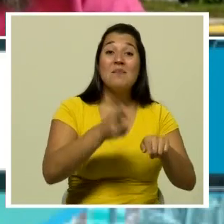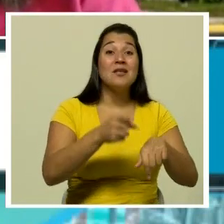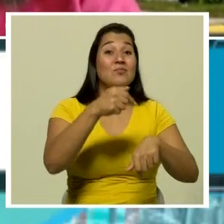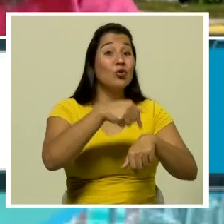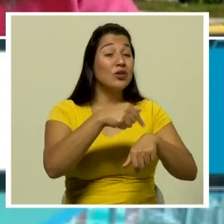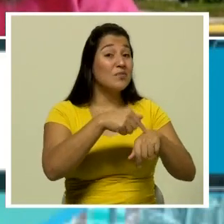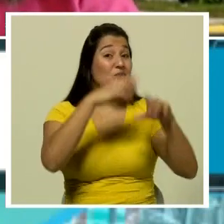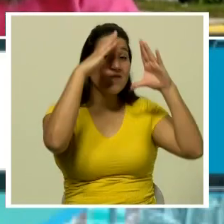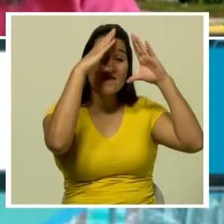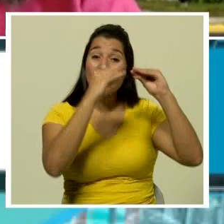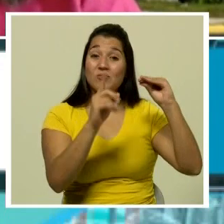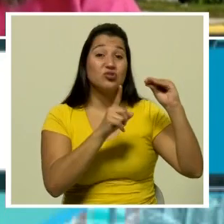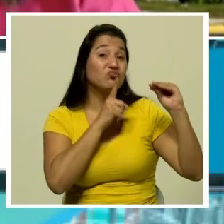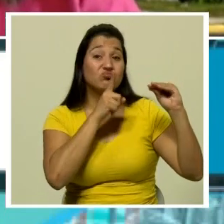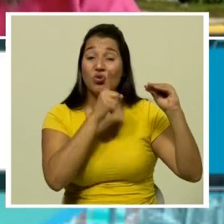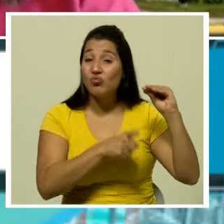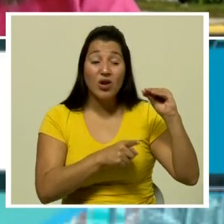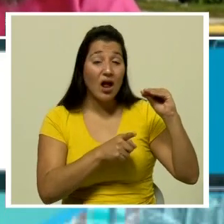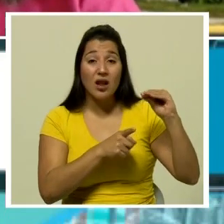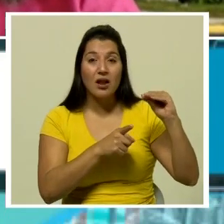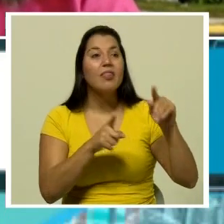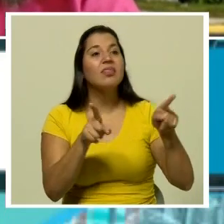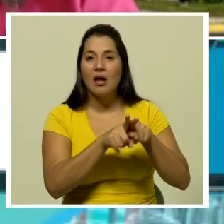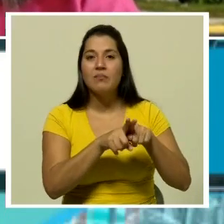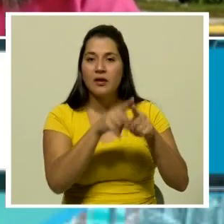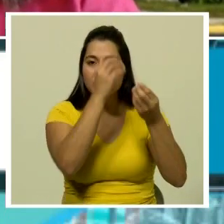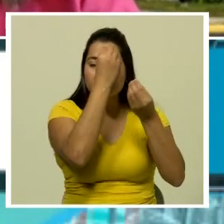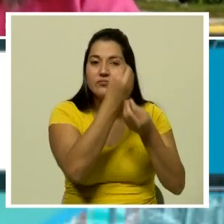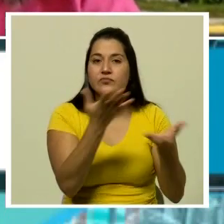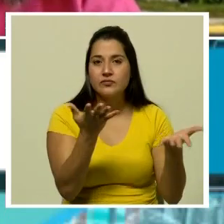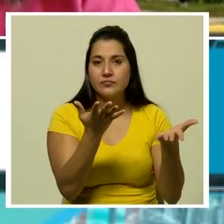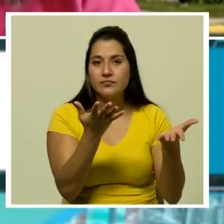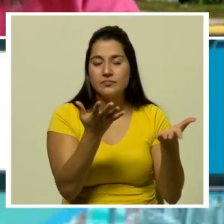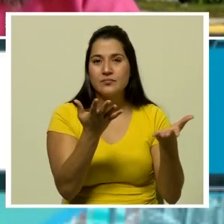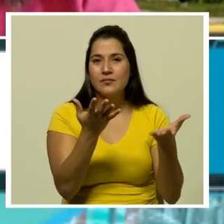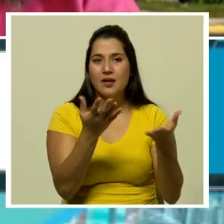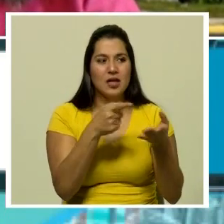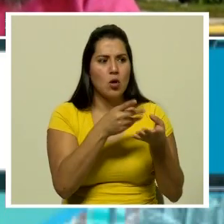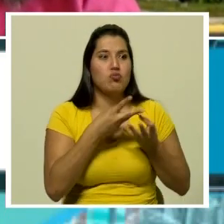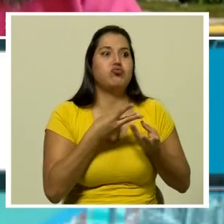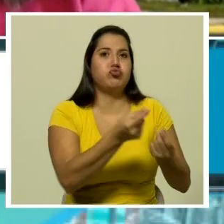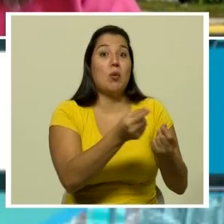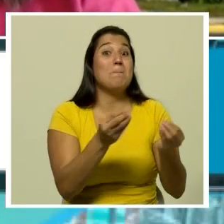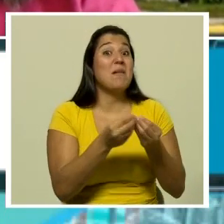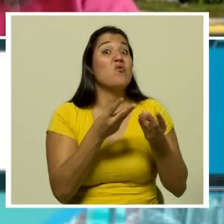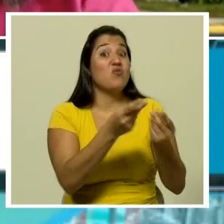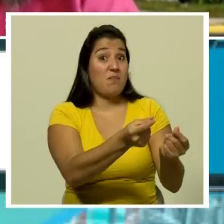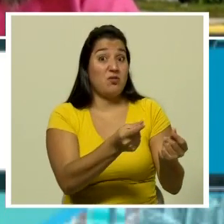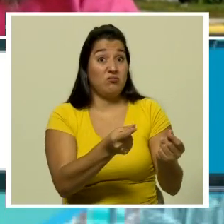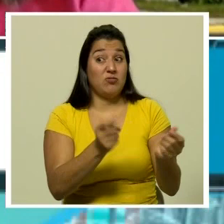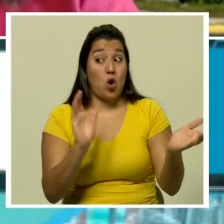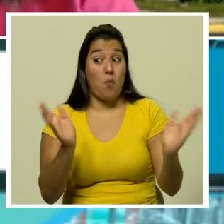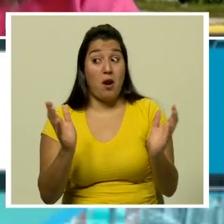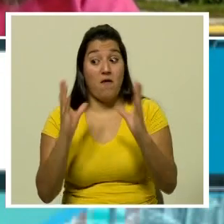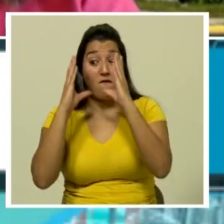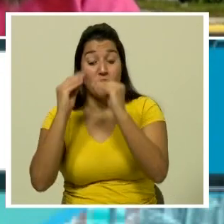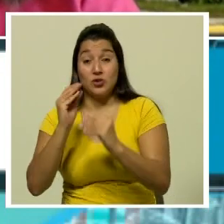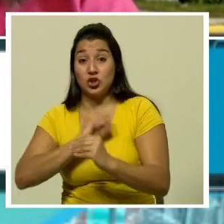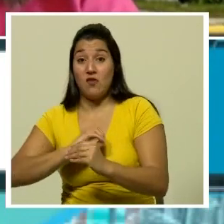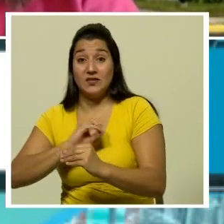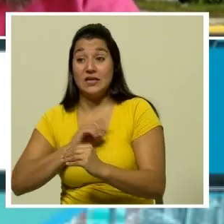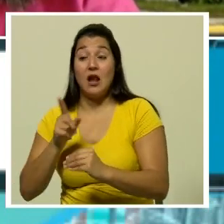que cualquier información verificada. Entonces, en ese momento la gente sentía